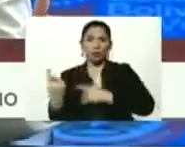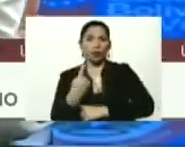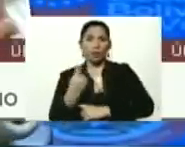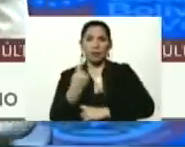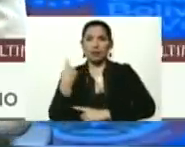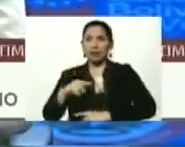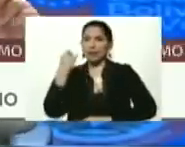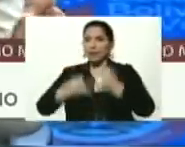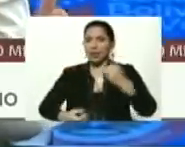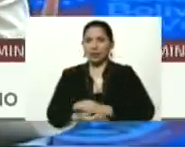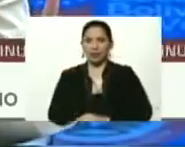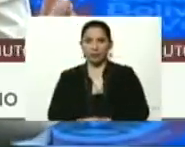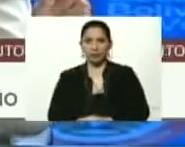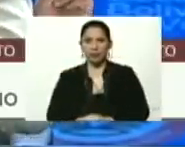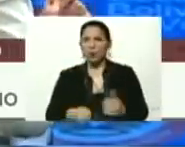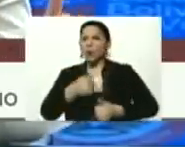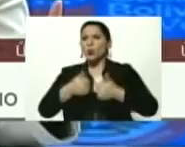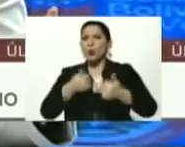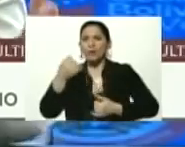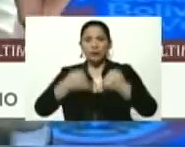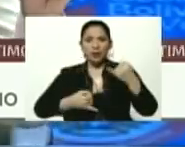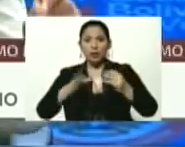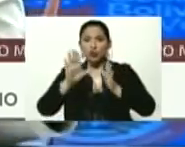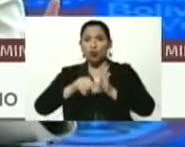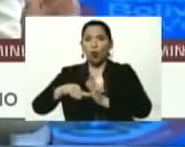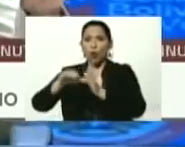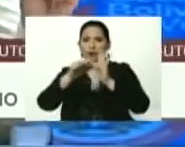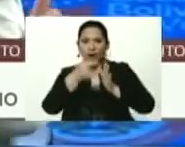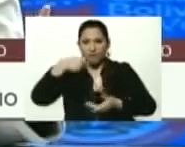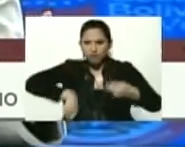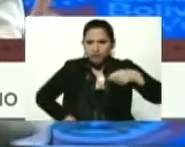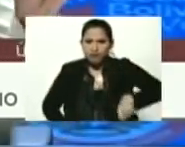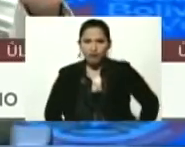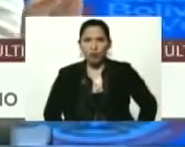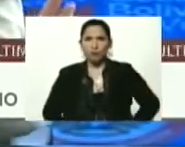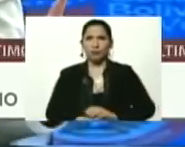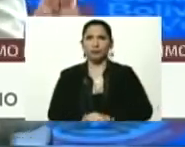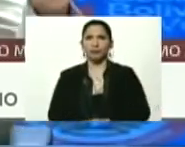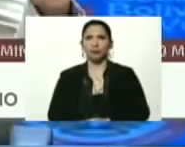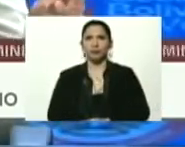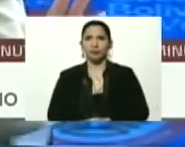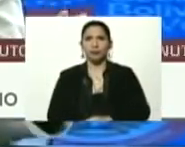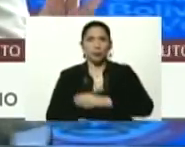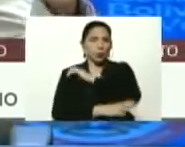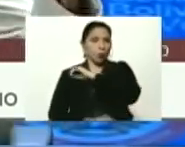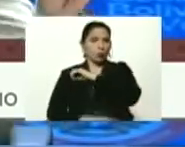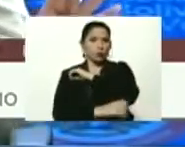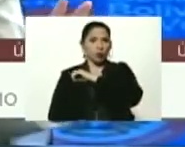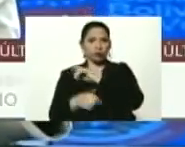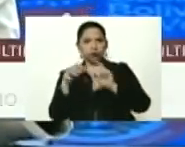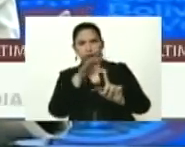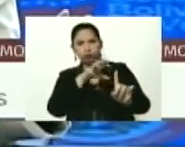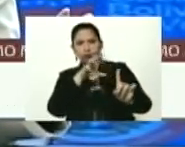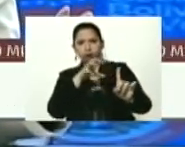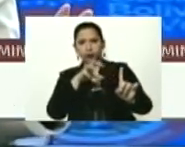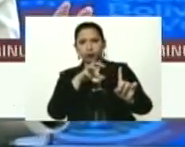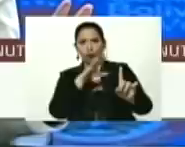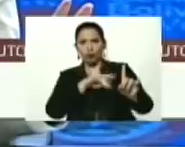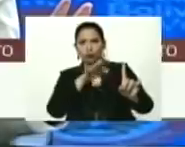finalidad. Y esa finalidad es robar, robar y robar, estafar, extorsionar y